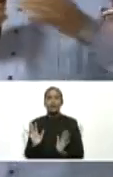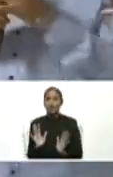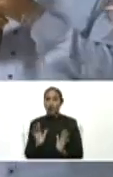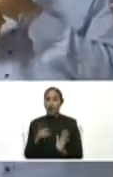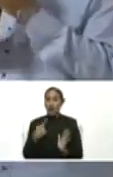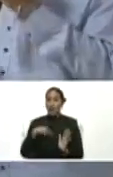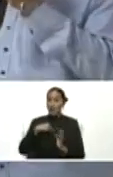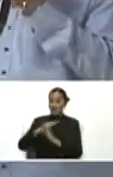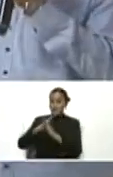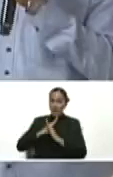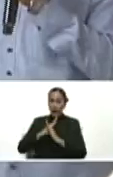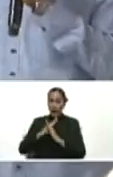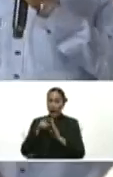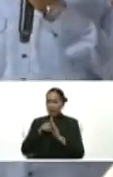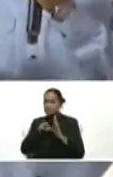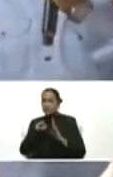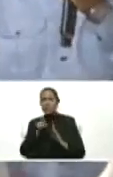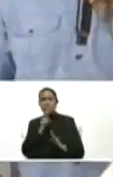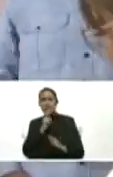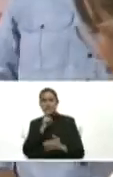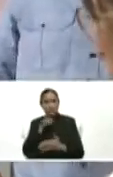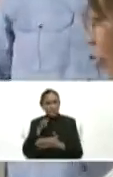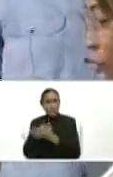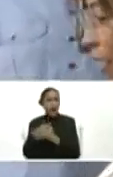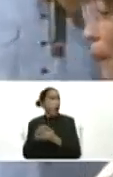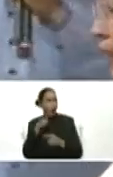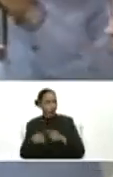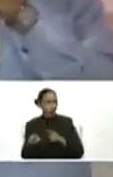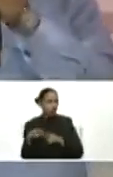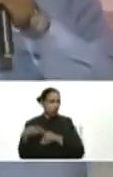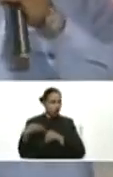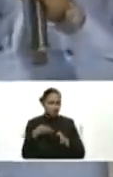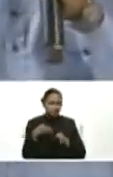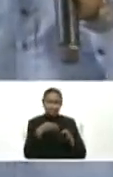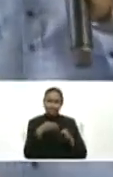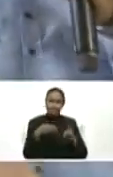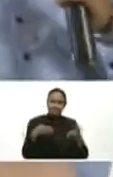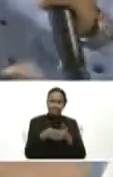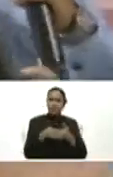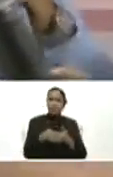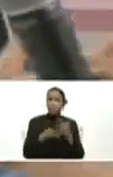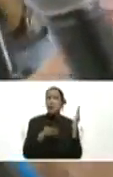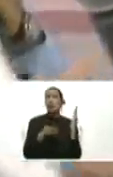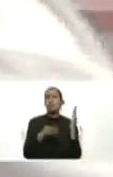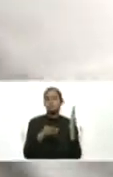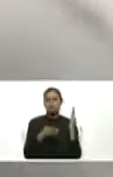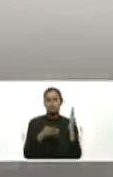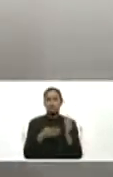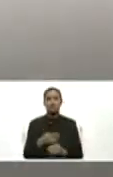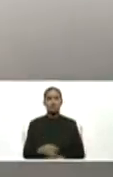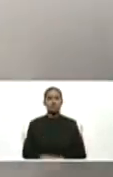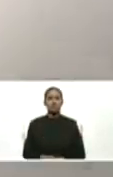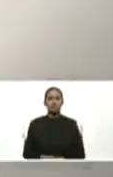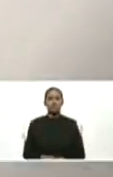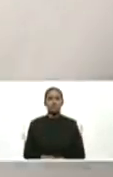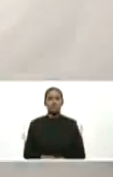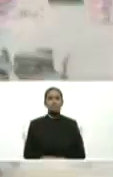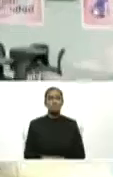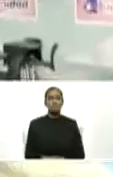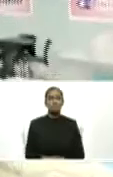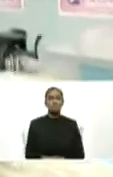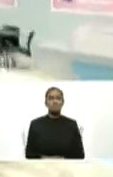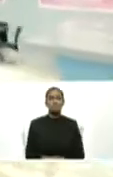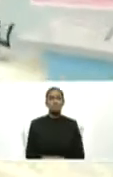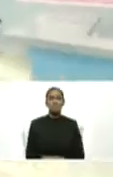metemos por aquí. Y la tecnología tiene que llegar a Venezuela. Seguimos adelante, ¿qué vamos a ver ahora? Esta es un consultorio